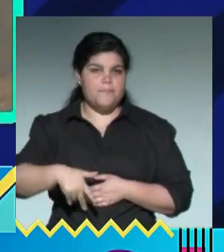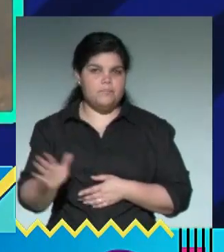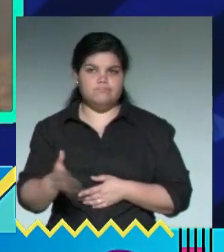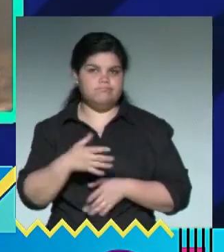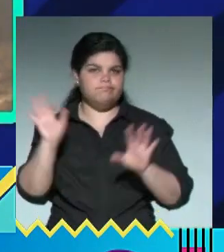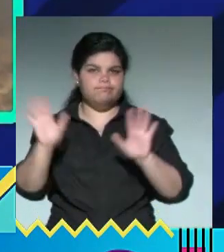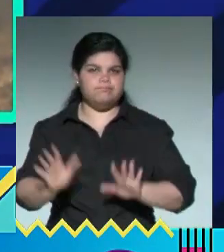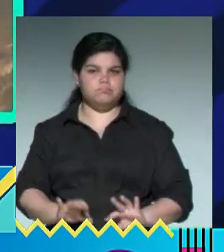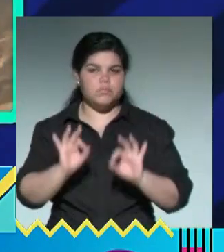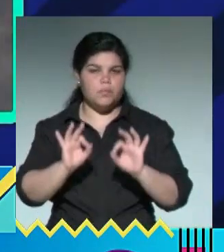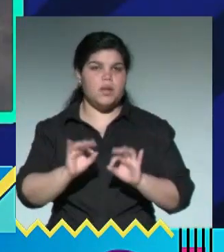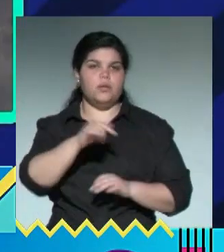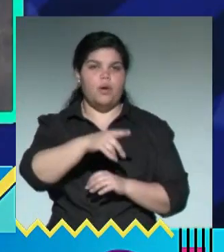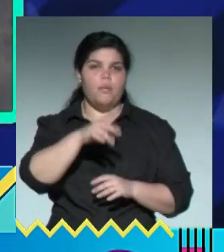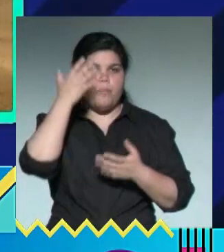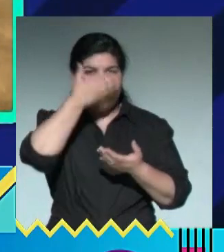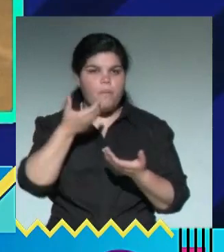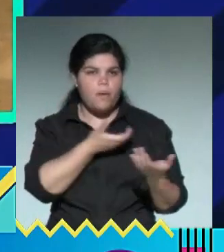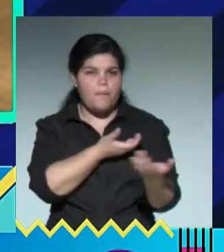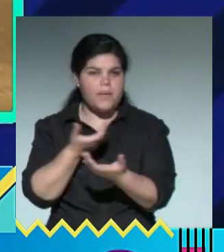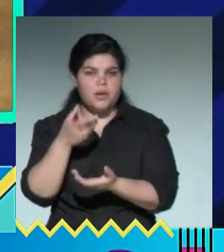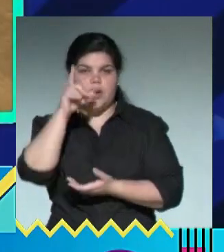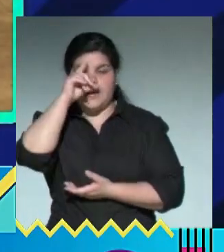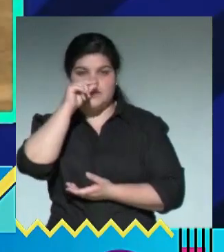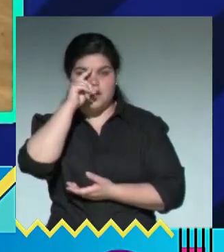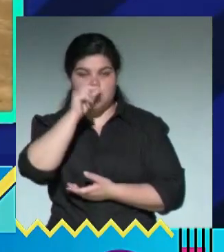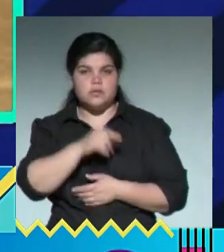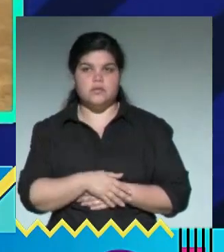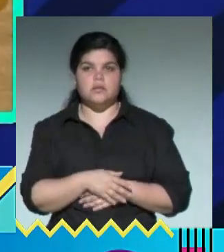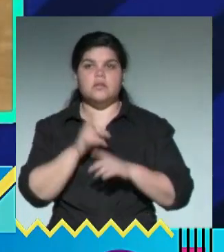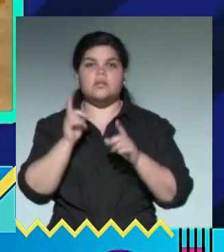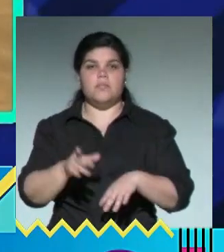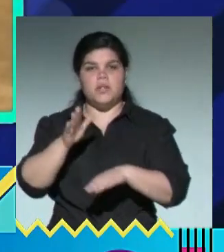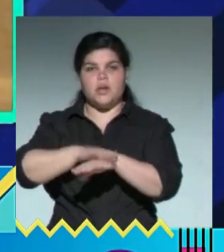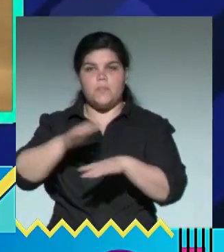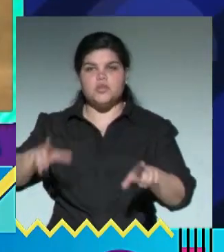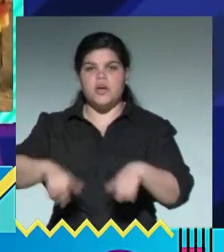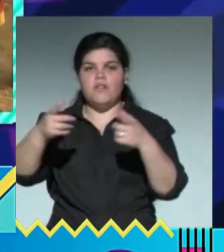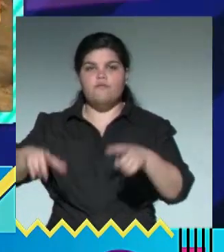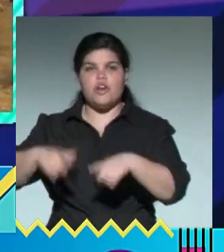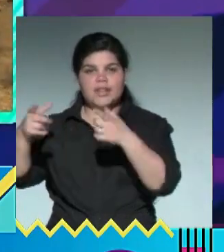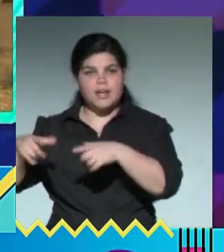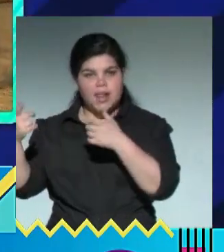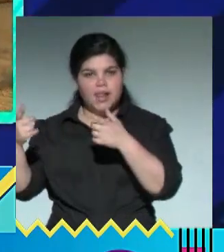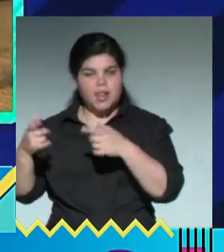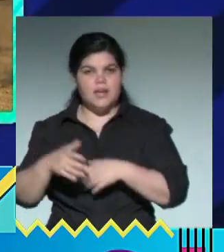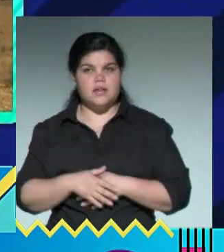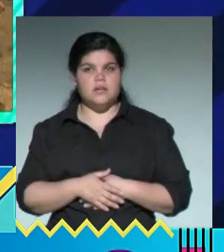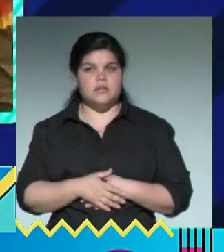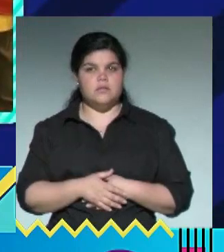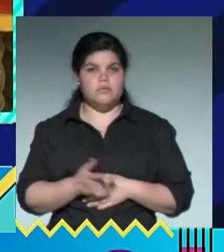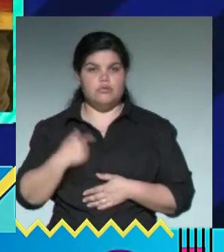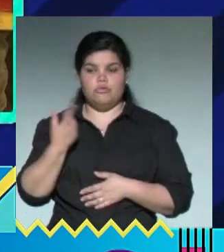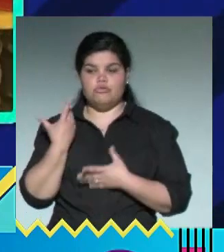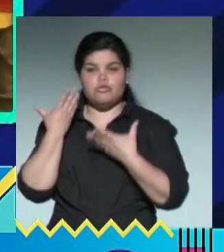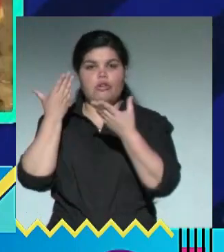estaban bomberos de la acera, estaba la gente de forestales, los brigadistas de forestales, así que les vinimos a prestar